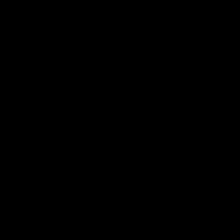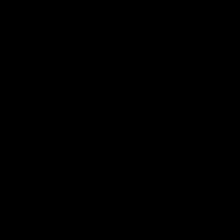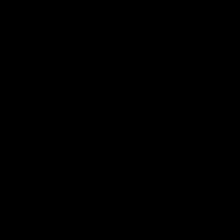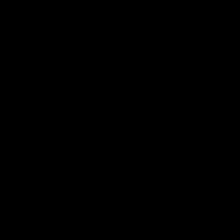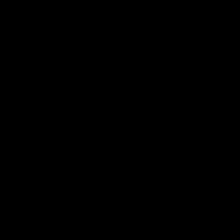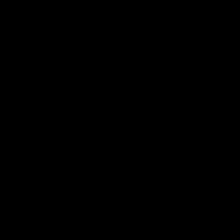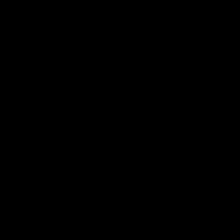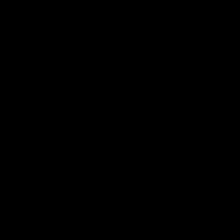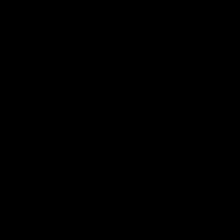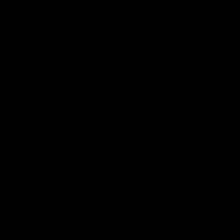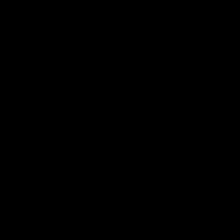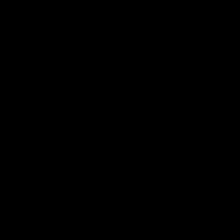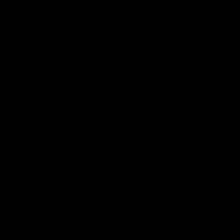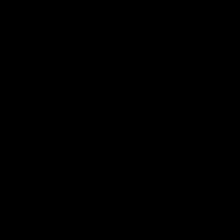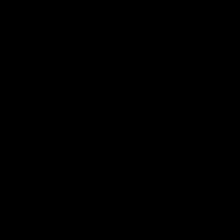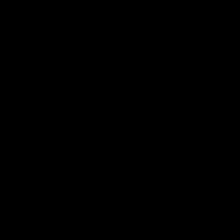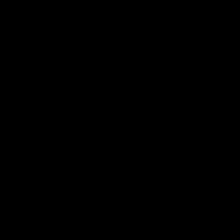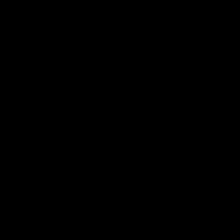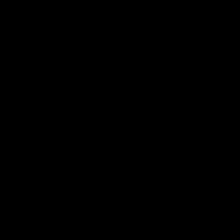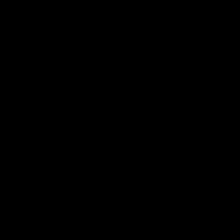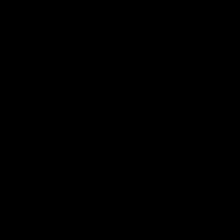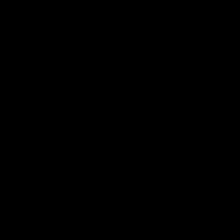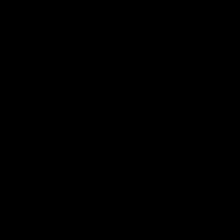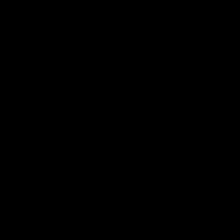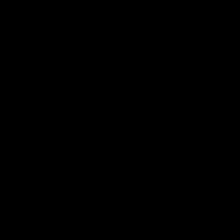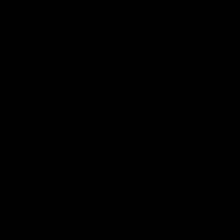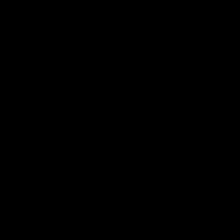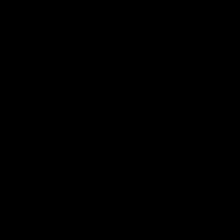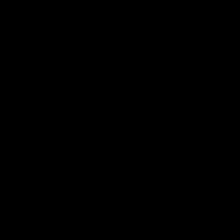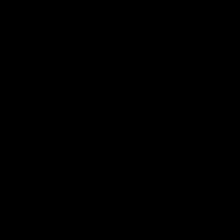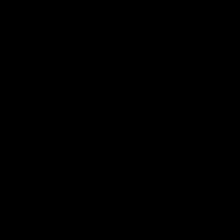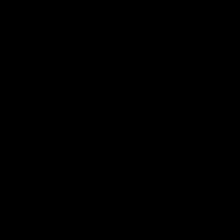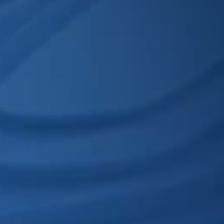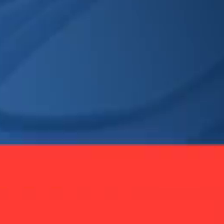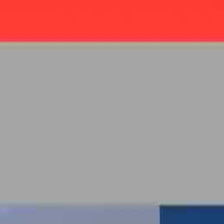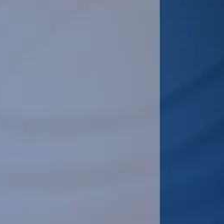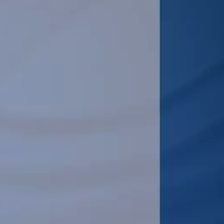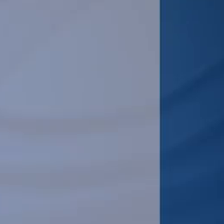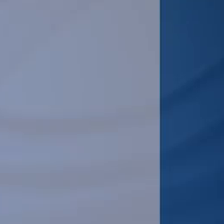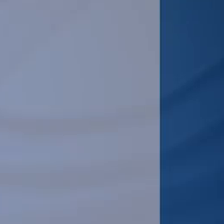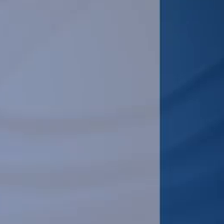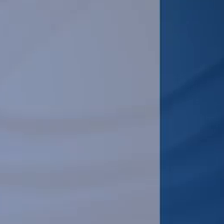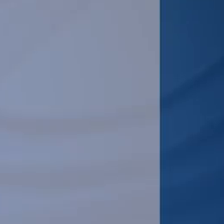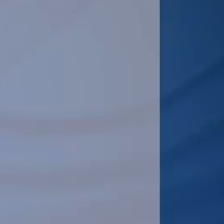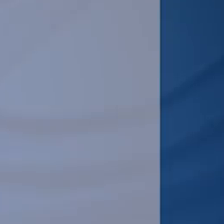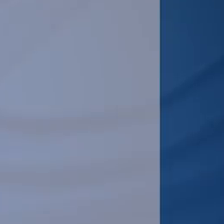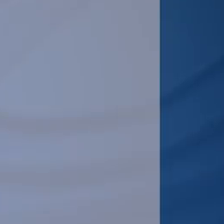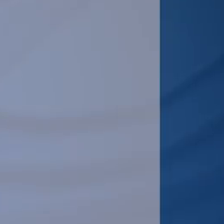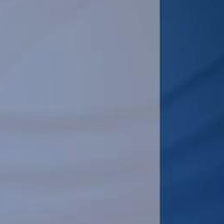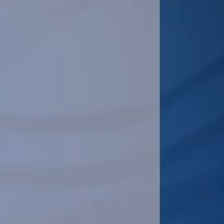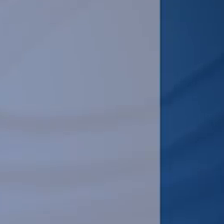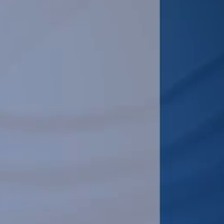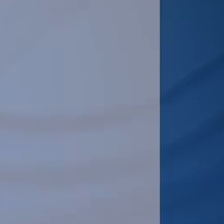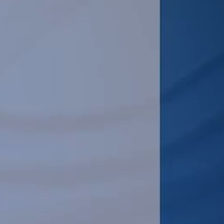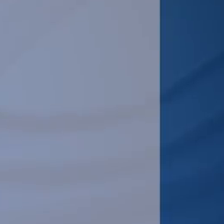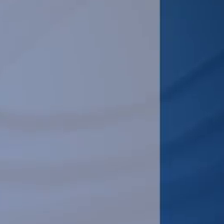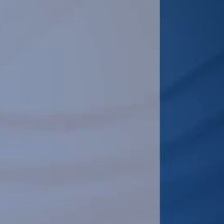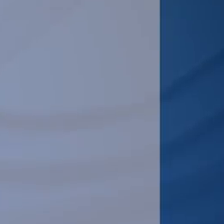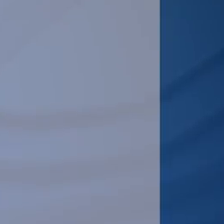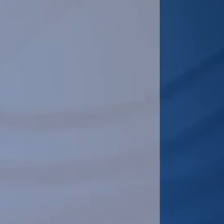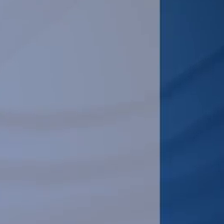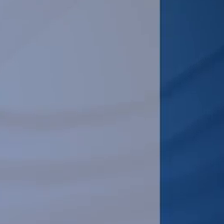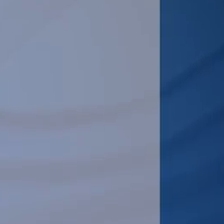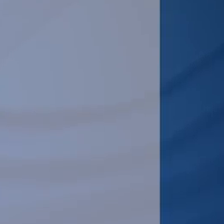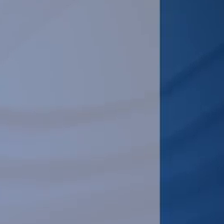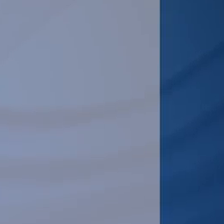bares ni vender licor, se estuvo abierto sin que la autoridad haya exigido los controles al tema. Se espera en las próximas horas